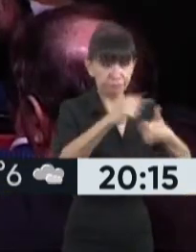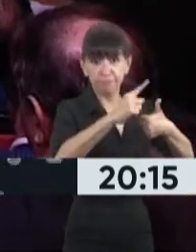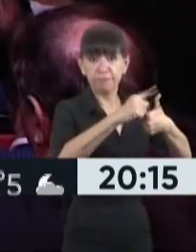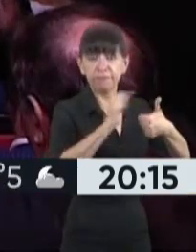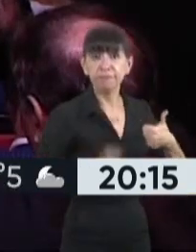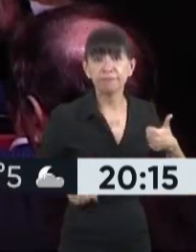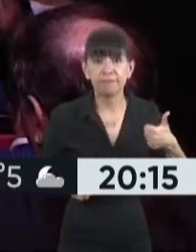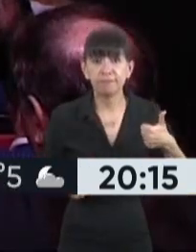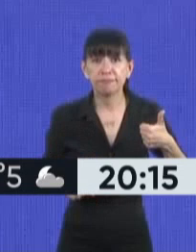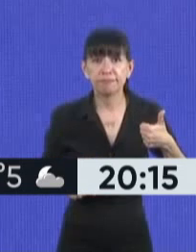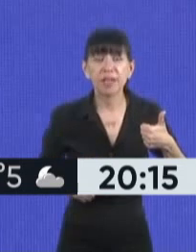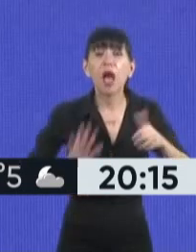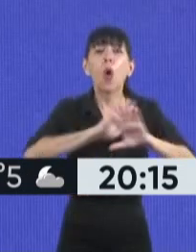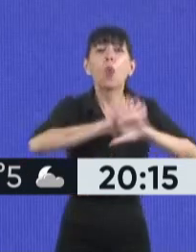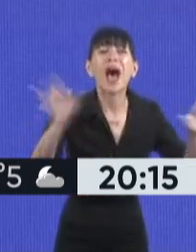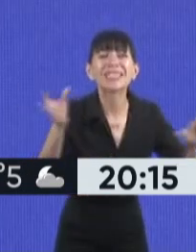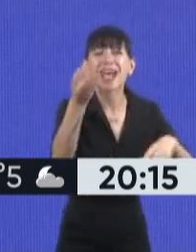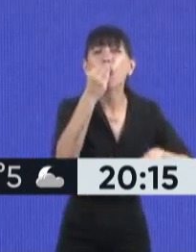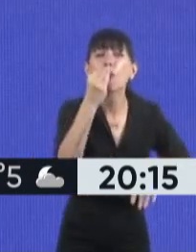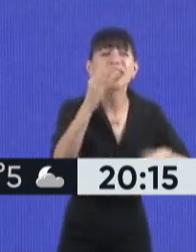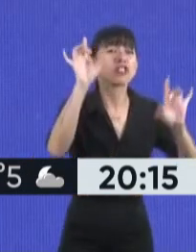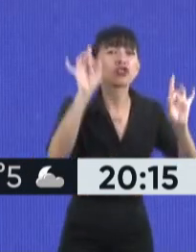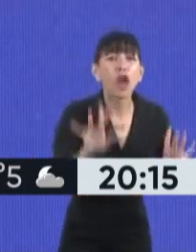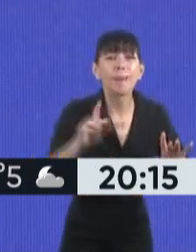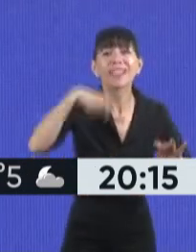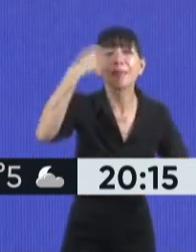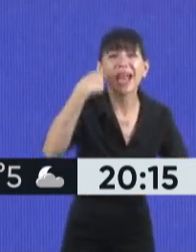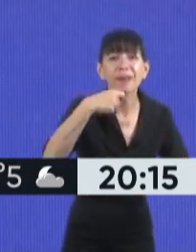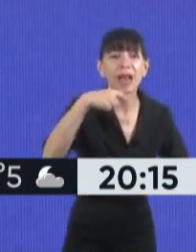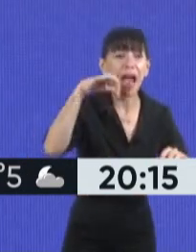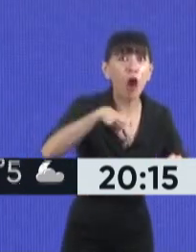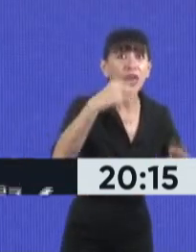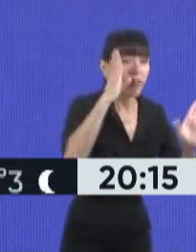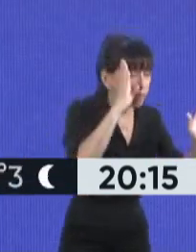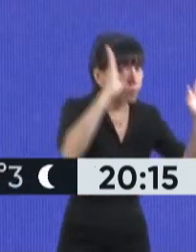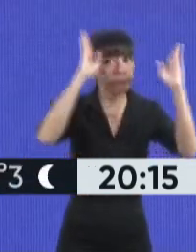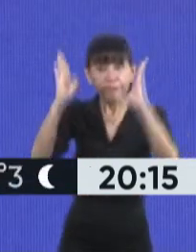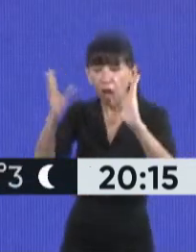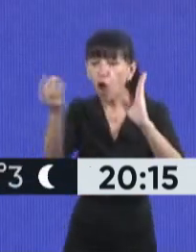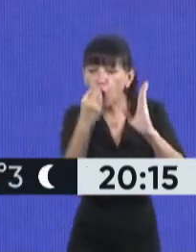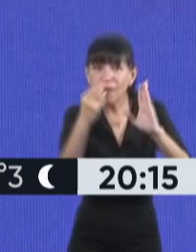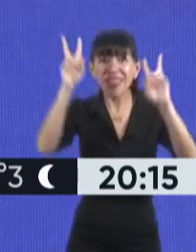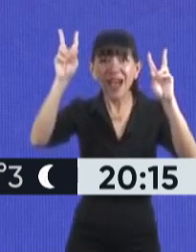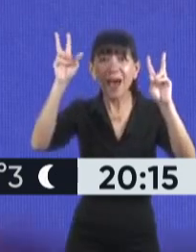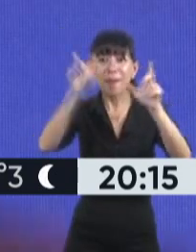Tenemos que dejar de hacer alimentos para animales para empezar a hacer alimentos para seres humanos. Y por eso esa ley de